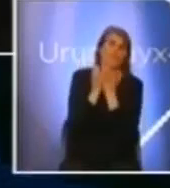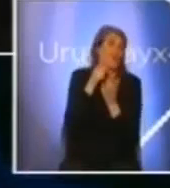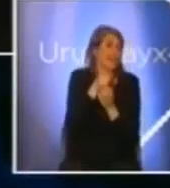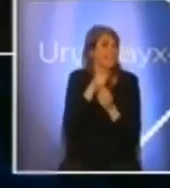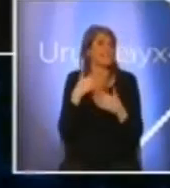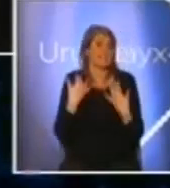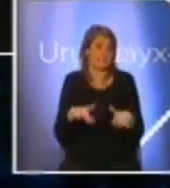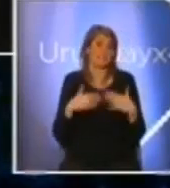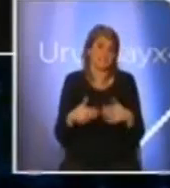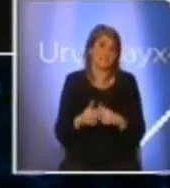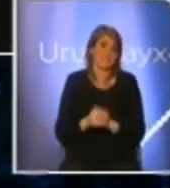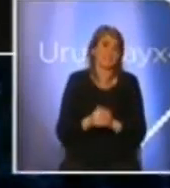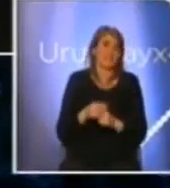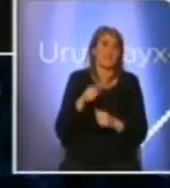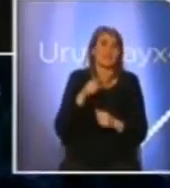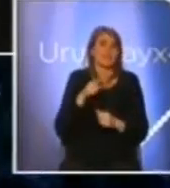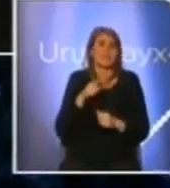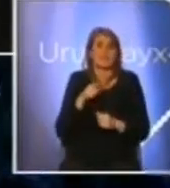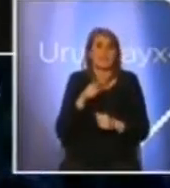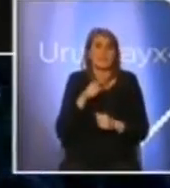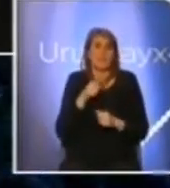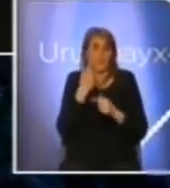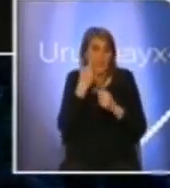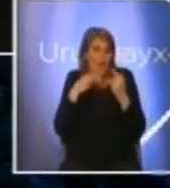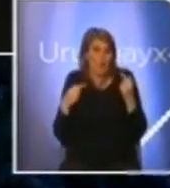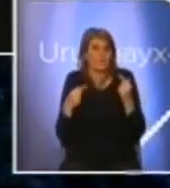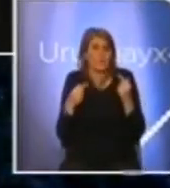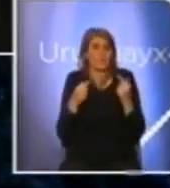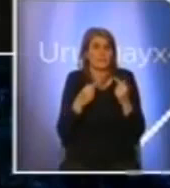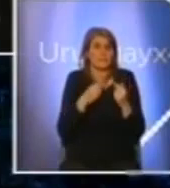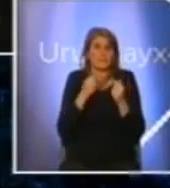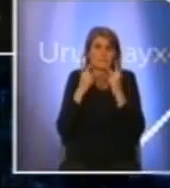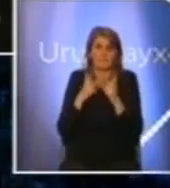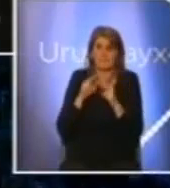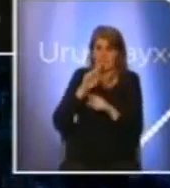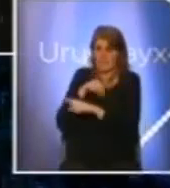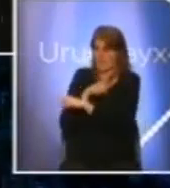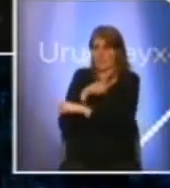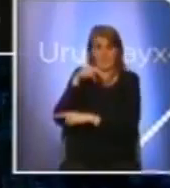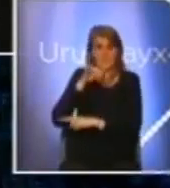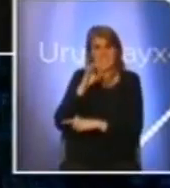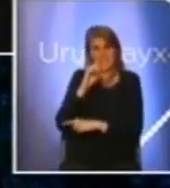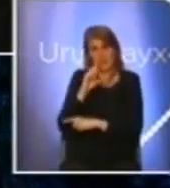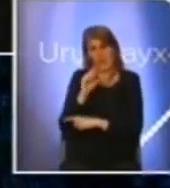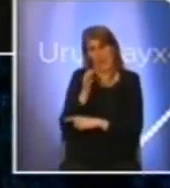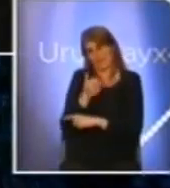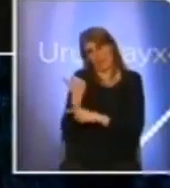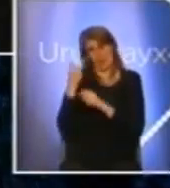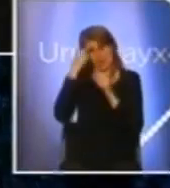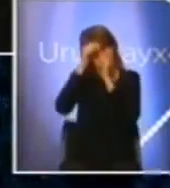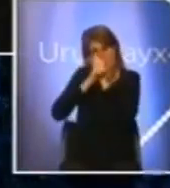por delante. Y una cosa, de alguna manera ratificando lo que decía recién Nicolás Jodal, un gurú que sigo